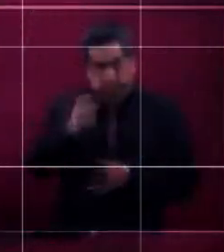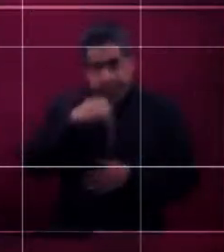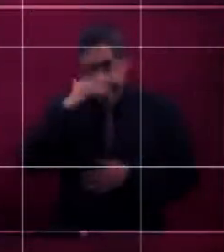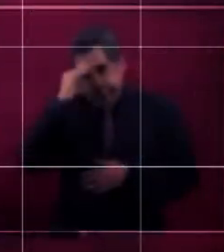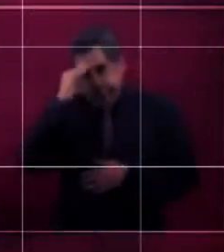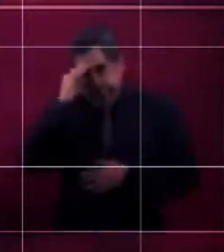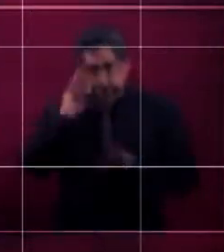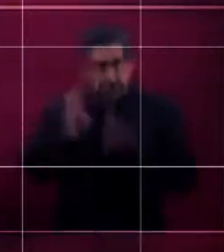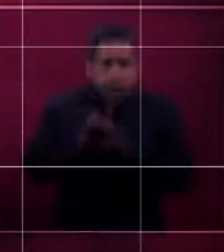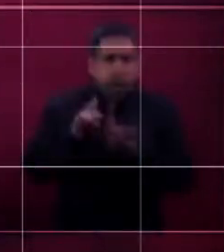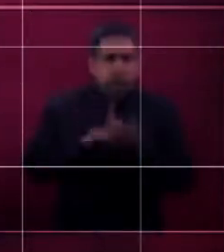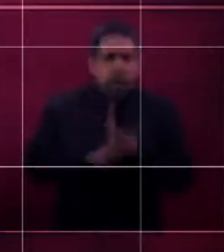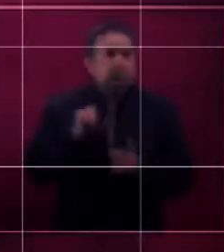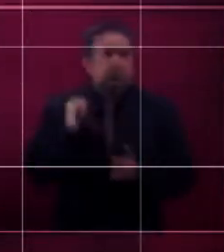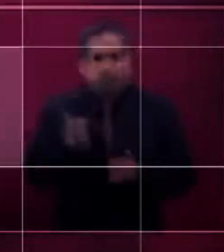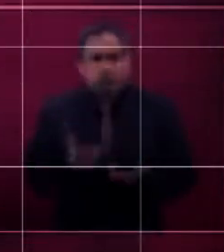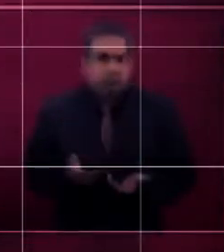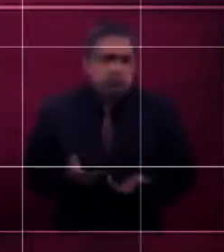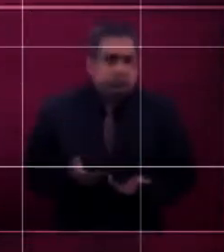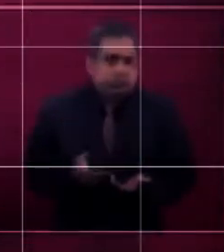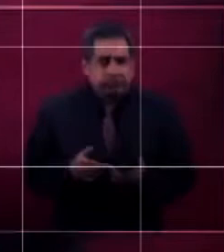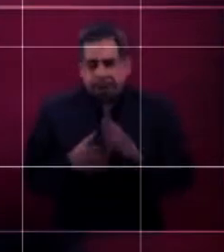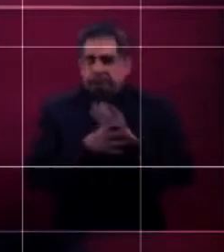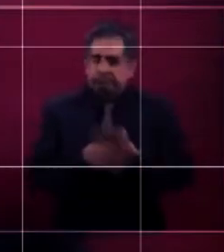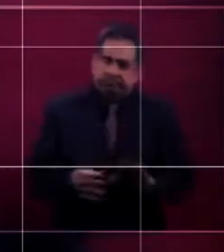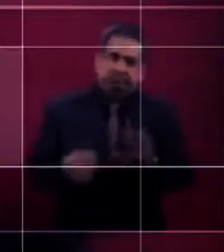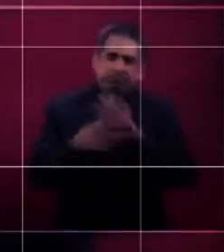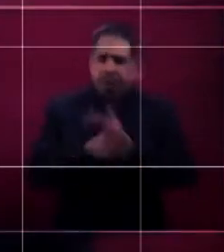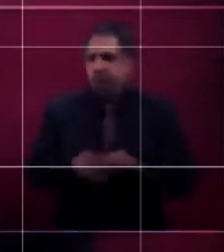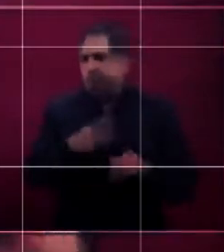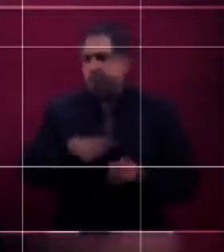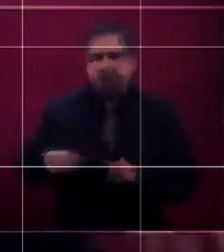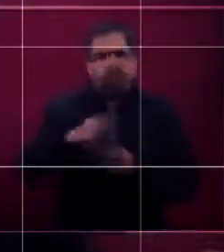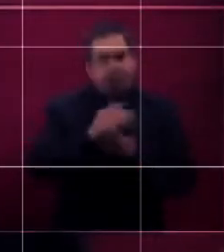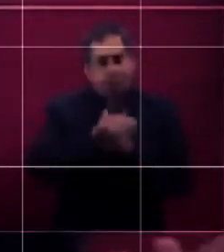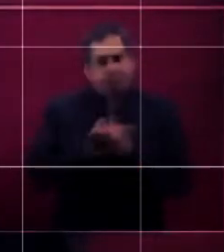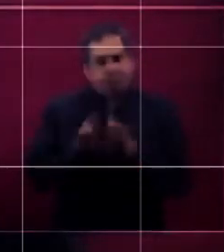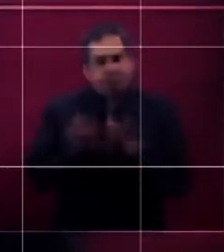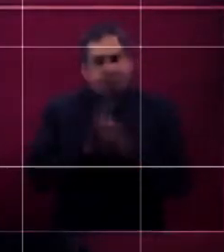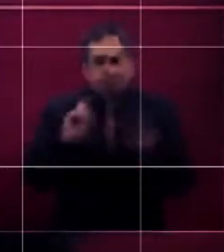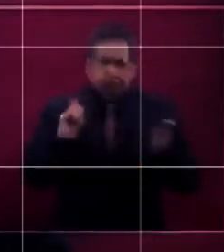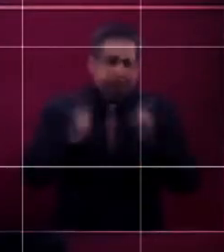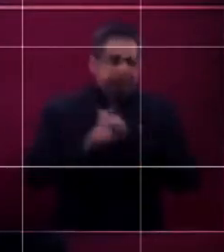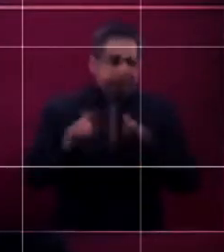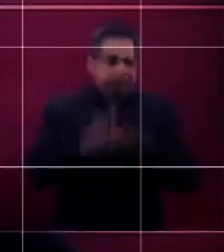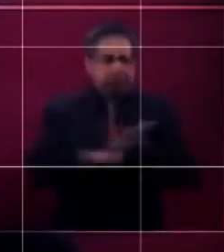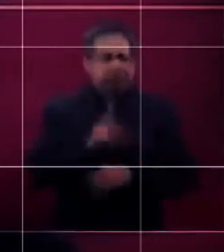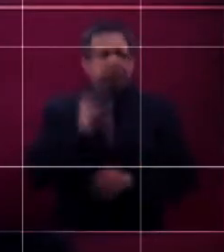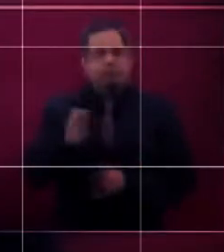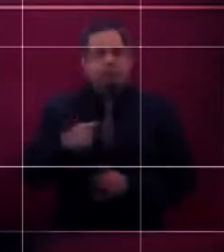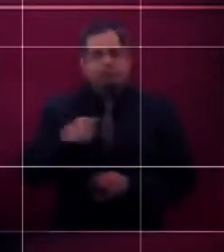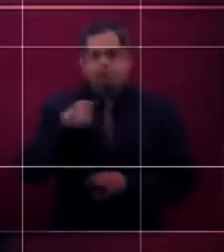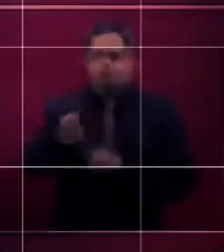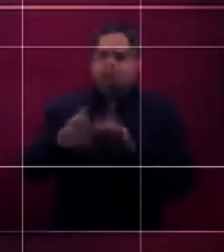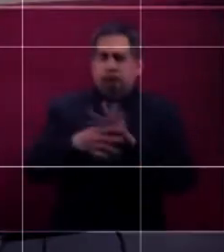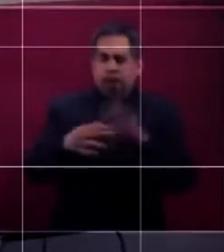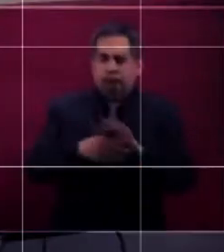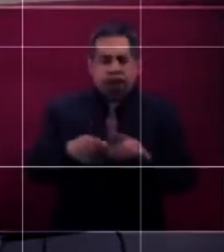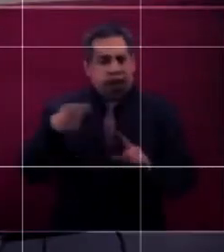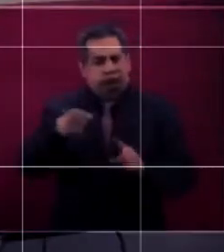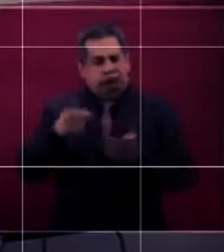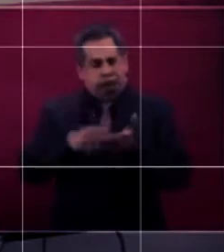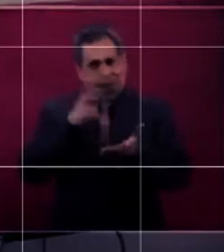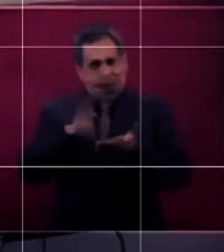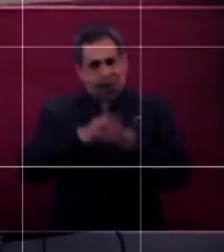lograr, por los mecanismos de persuasión, pues cambiar esa situación. Y aquí aprovecho para comentar algo que lo hemos dicho